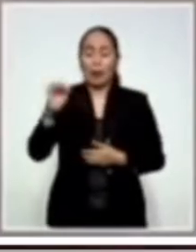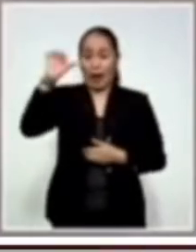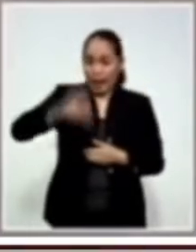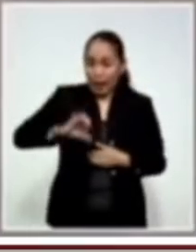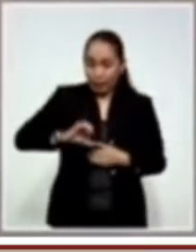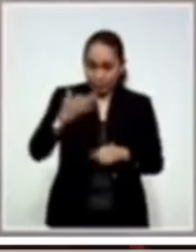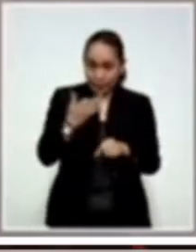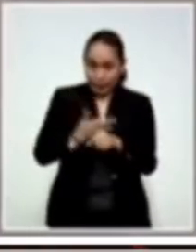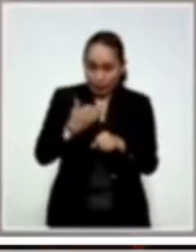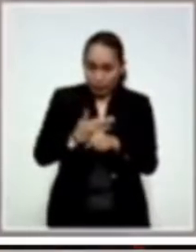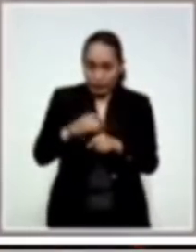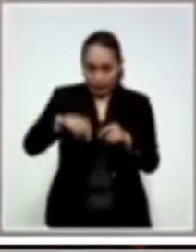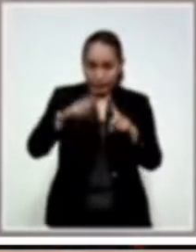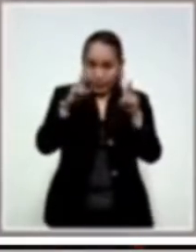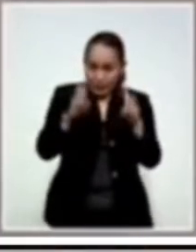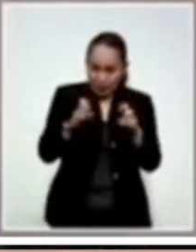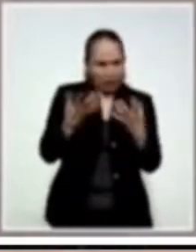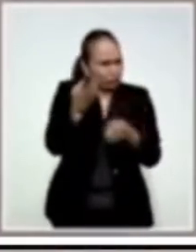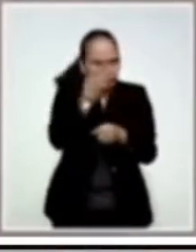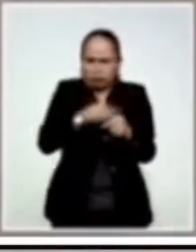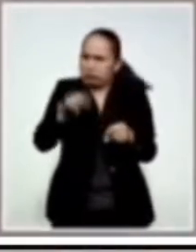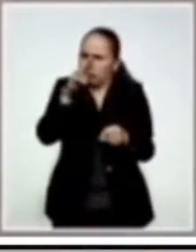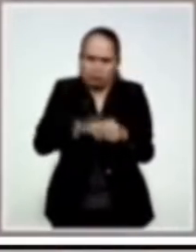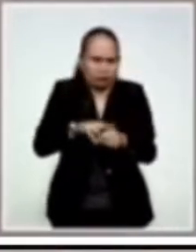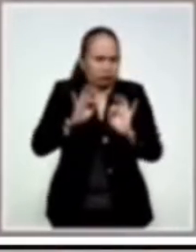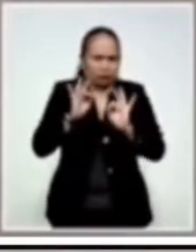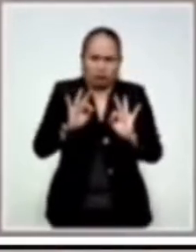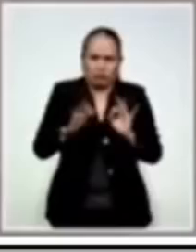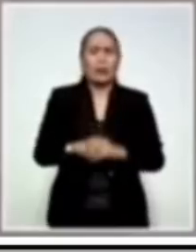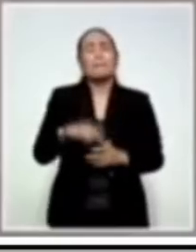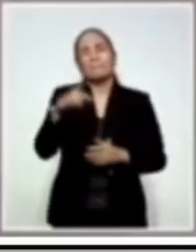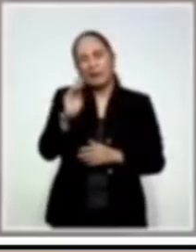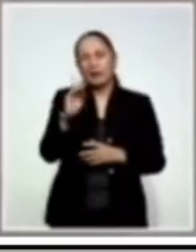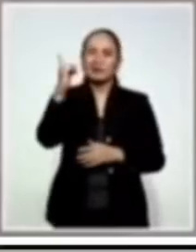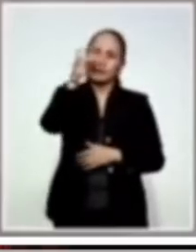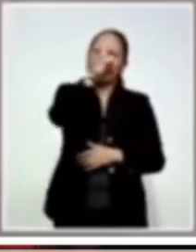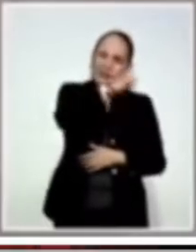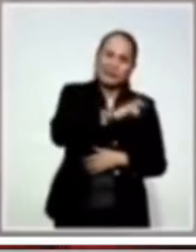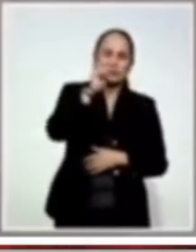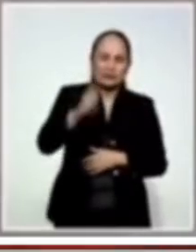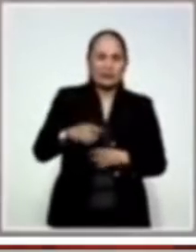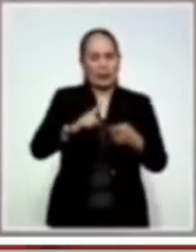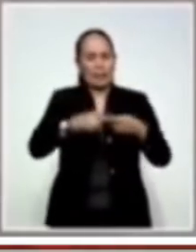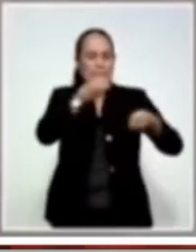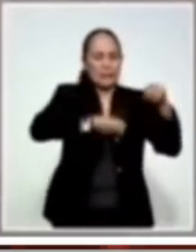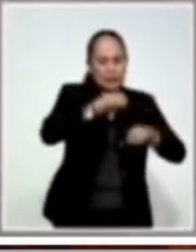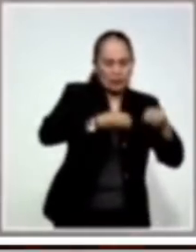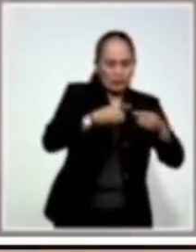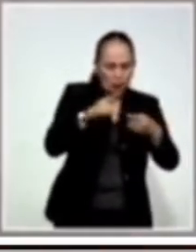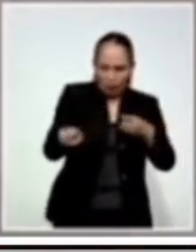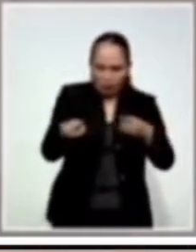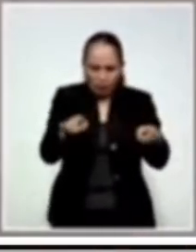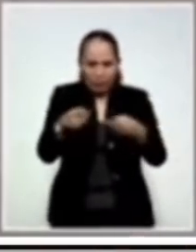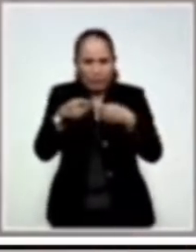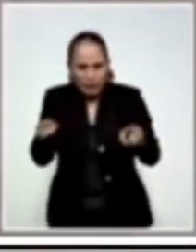se alejó de la normalidad. Lo que complicó es que efectivamente 2 ministros votaron diferenciado, pero al